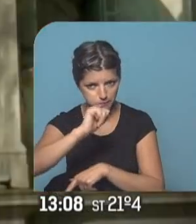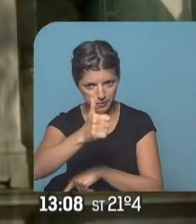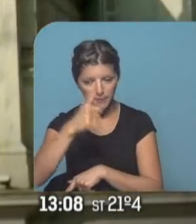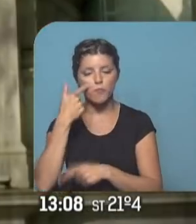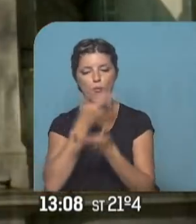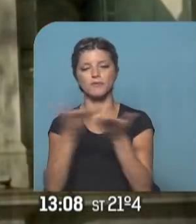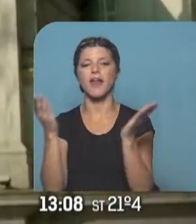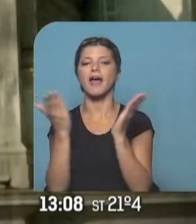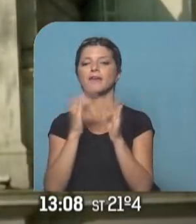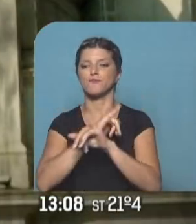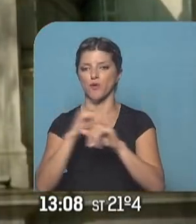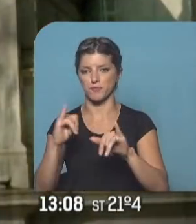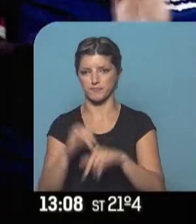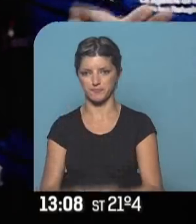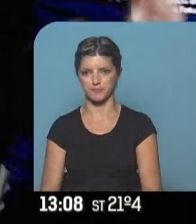analizamos.